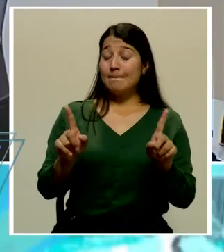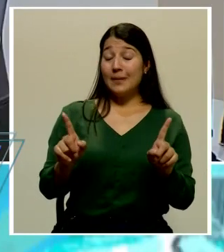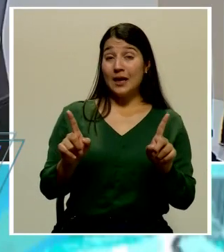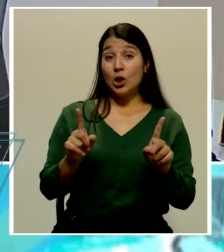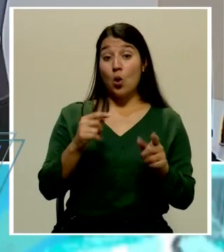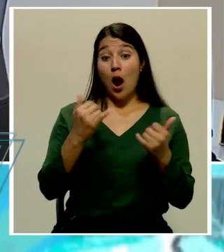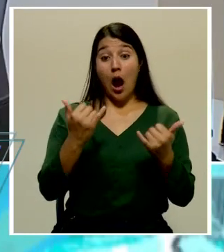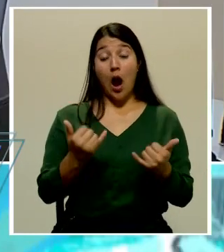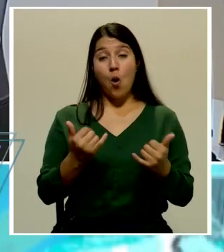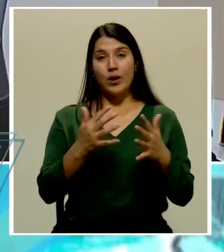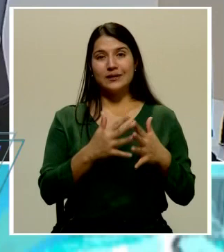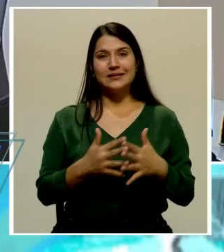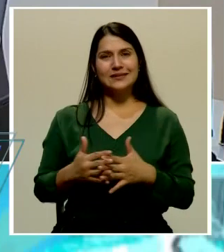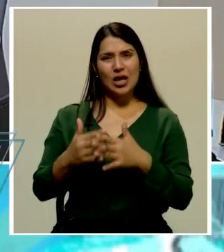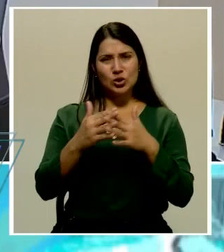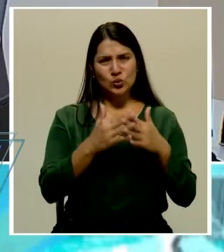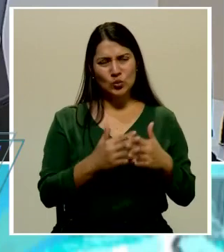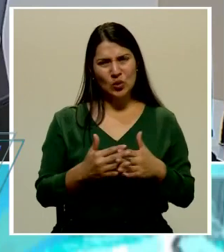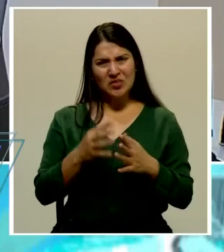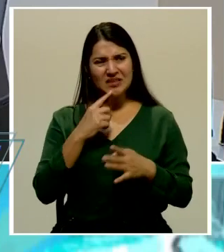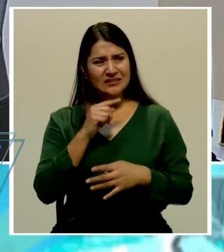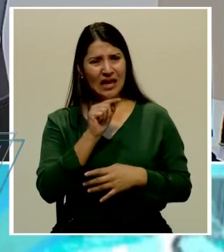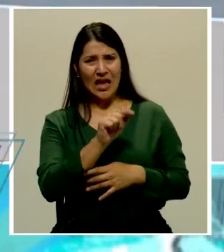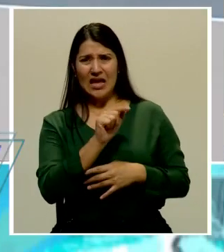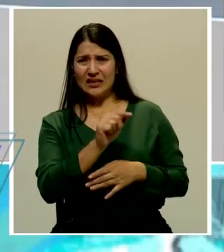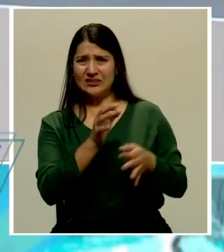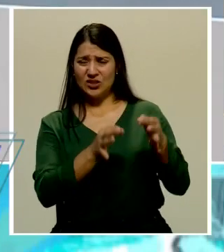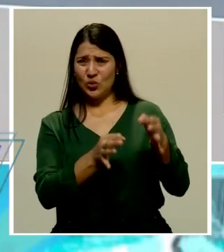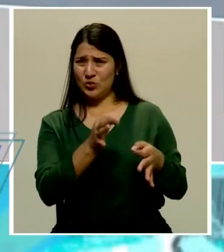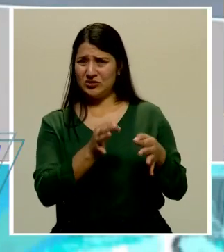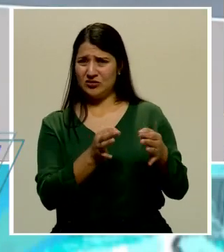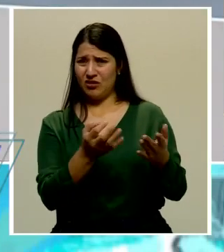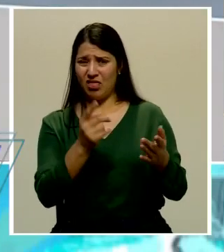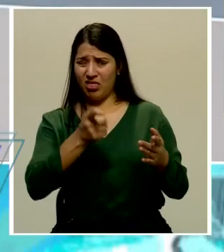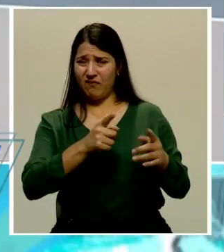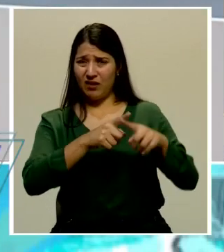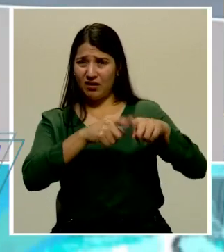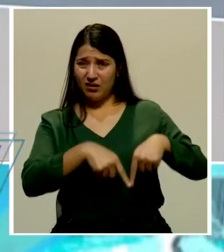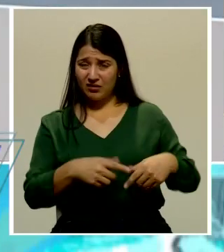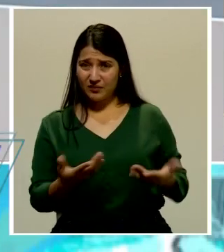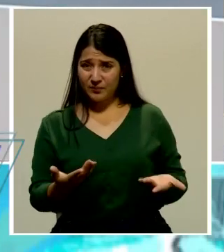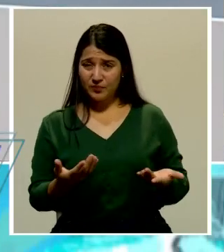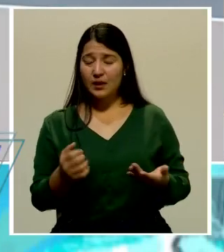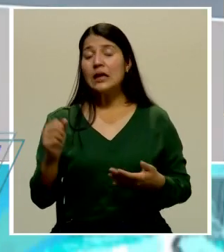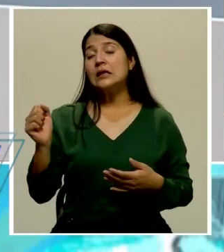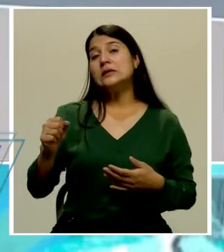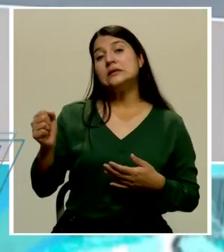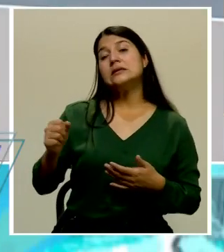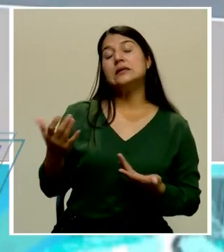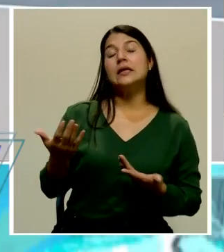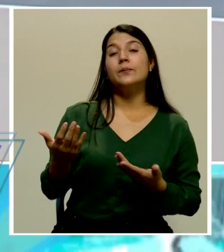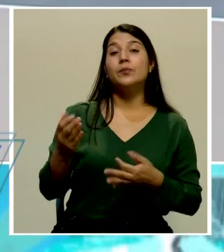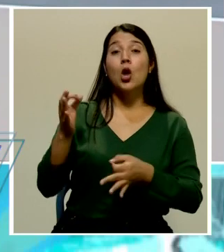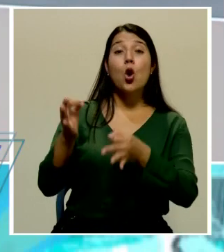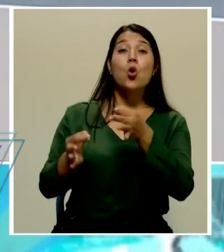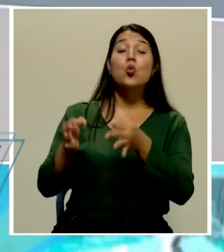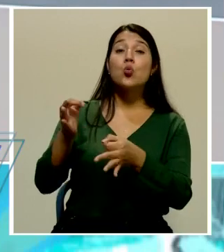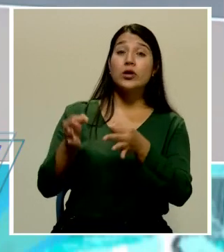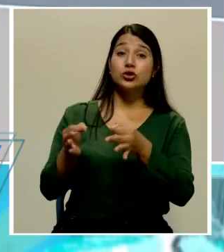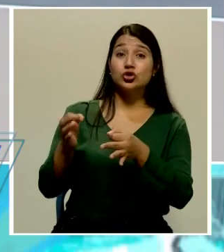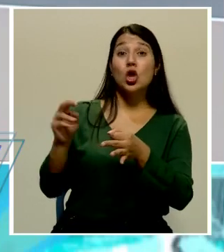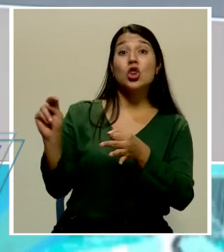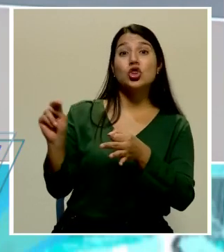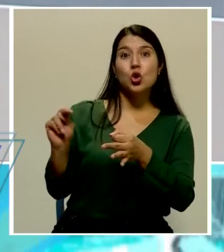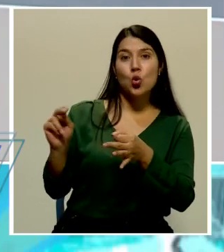ahora de Estados Unidos, ese juicio no podría tener lugar. Sí, básicamente los juicios de Nuremberg